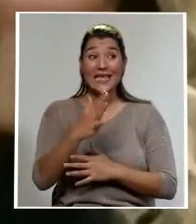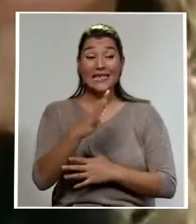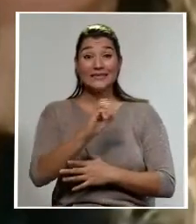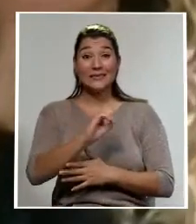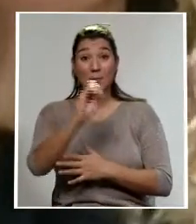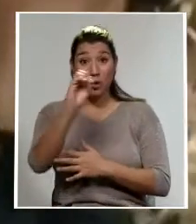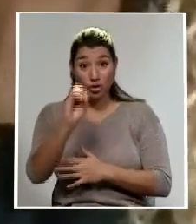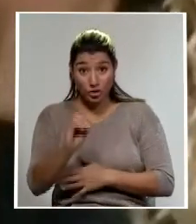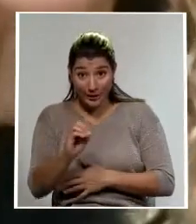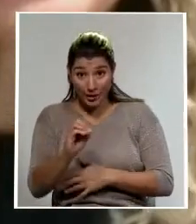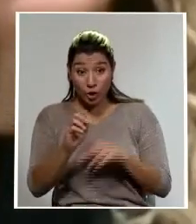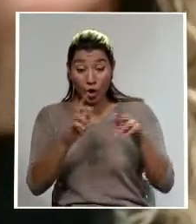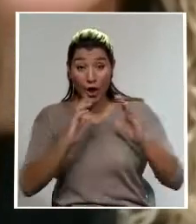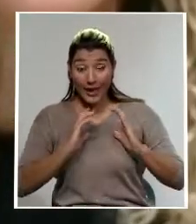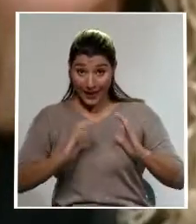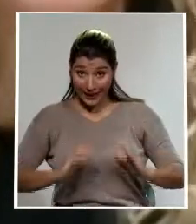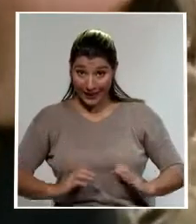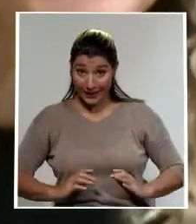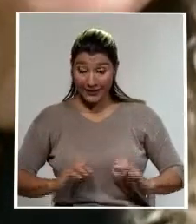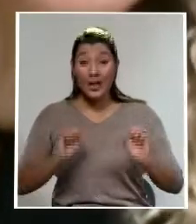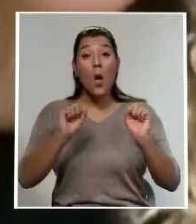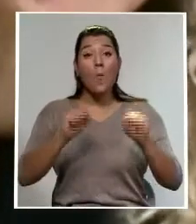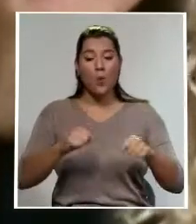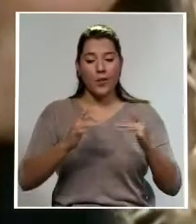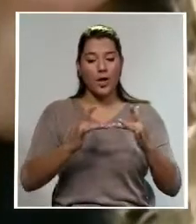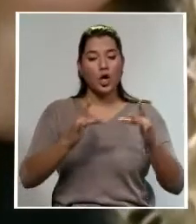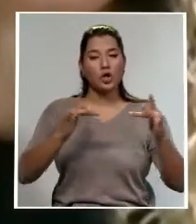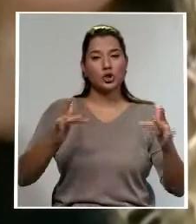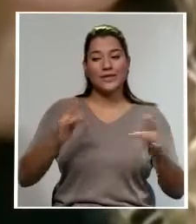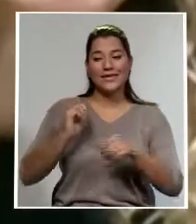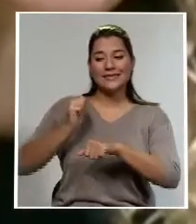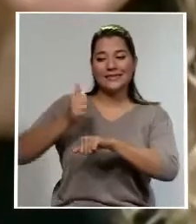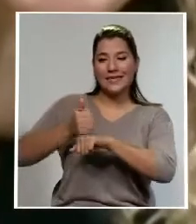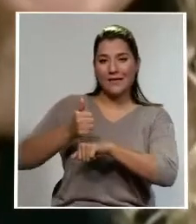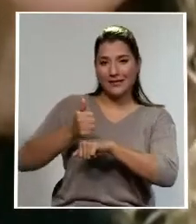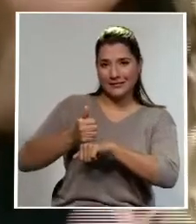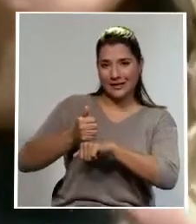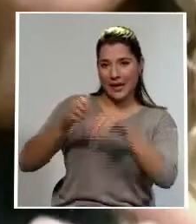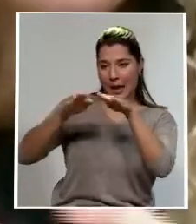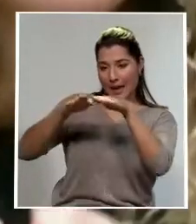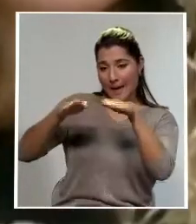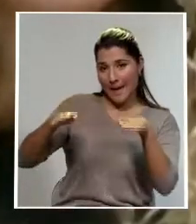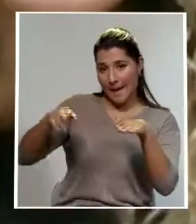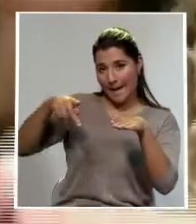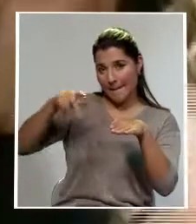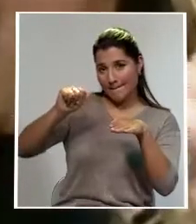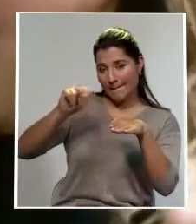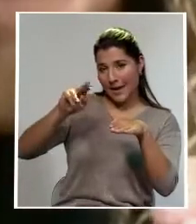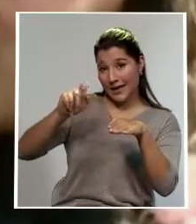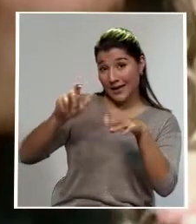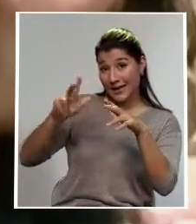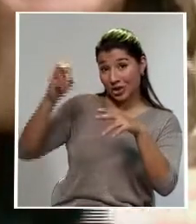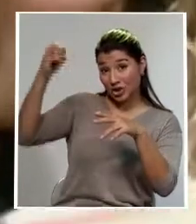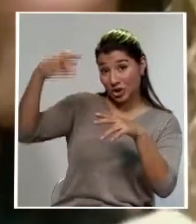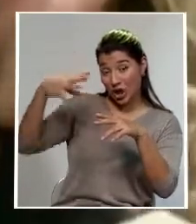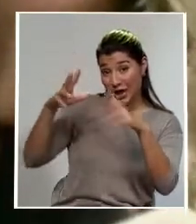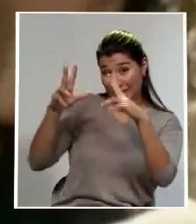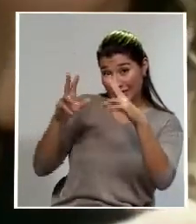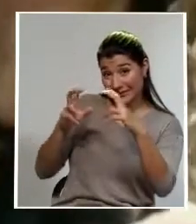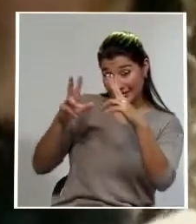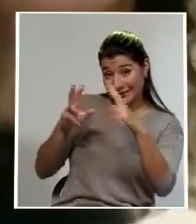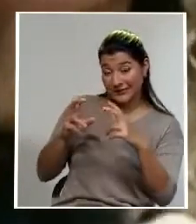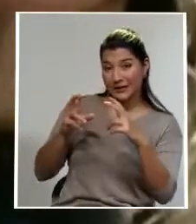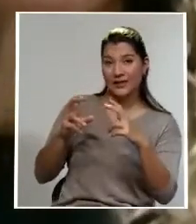más de eso, podría poner paneles solares y producir su propia electricidad. Hay un límite a la cantidad de gente que puede